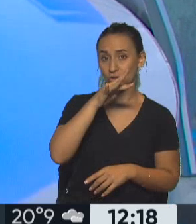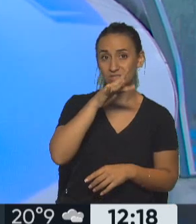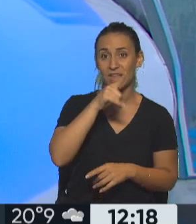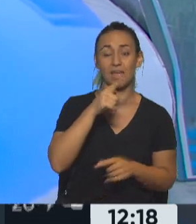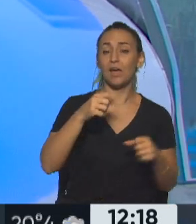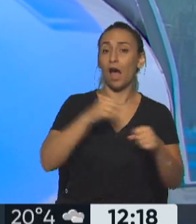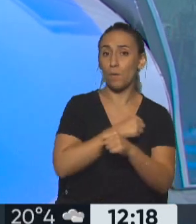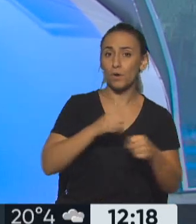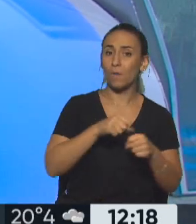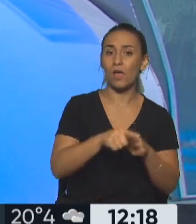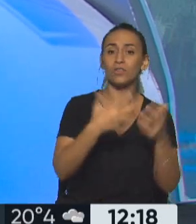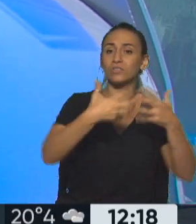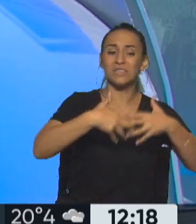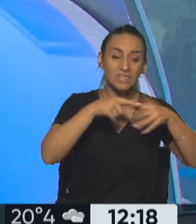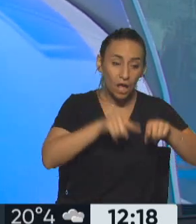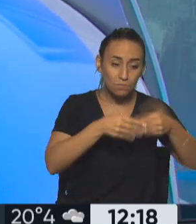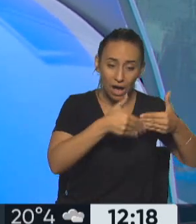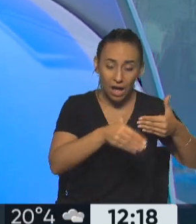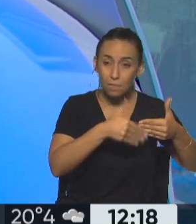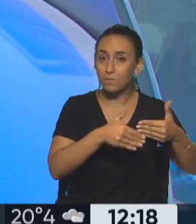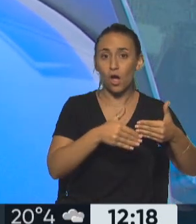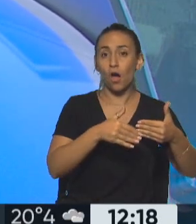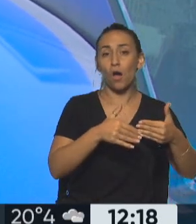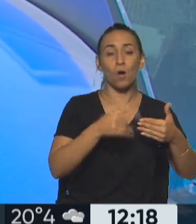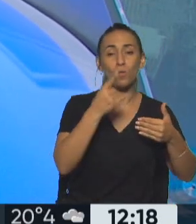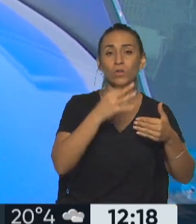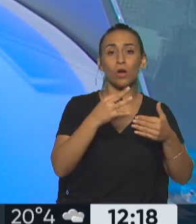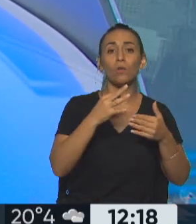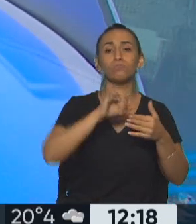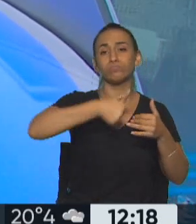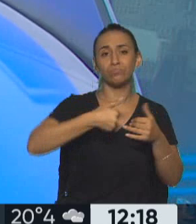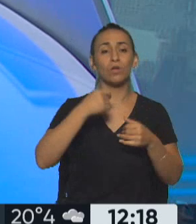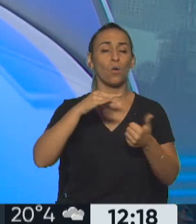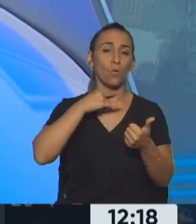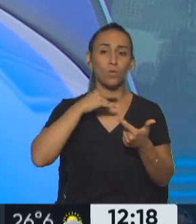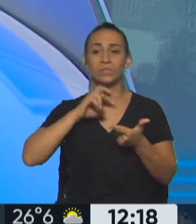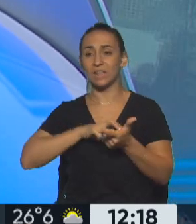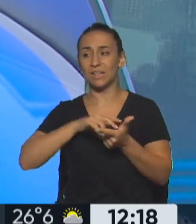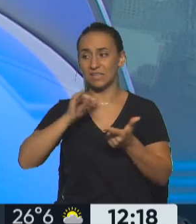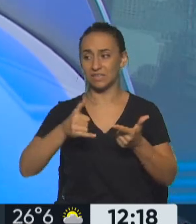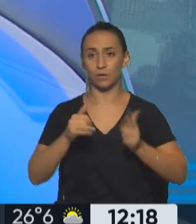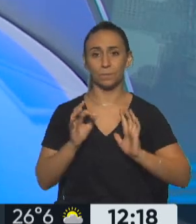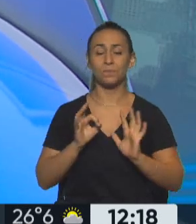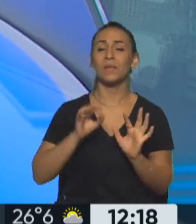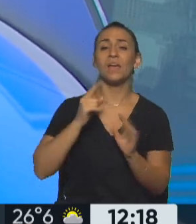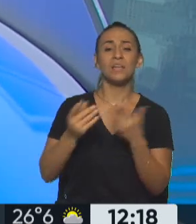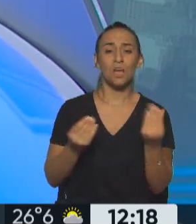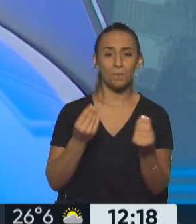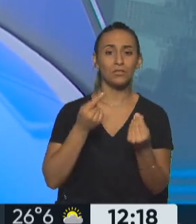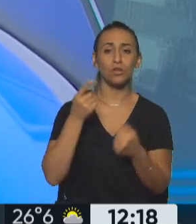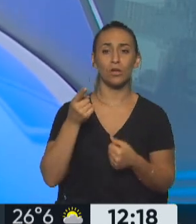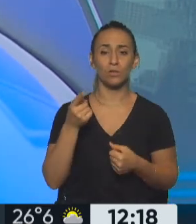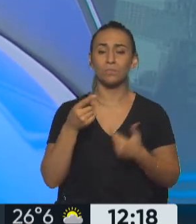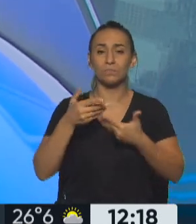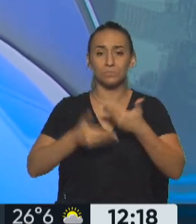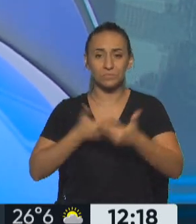no se puede implementar todavía, salvo en Jujuy y Salta. Doctor, ¿qué ha sucedido en Rosario principalmente con el